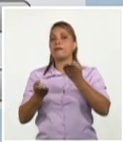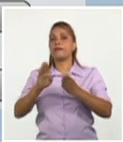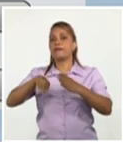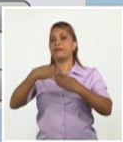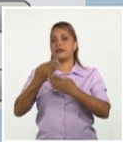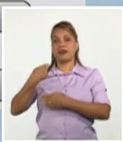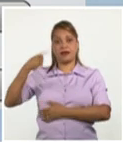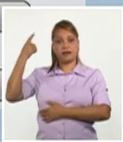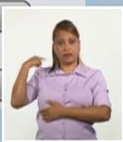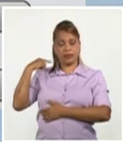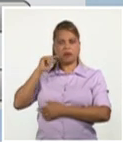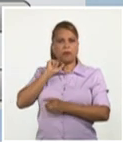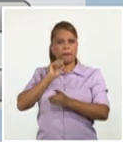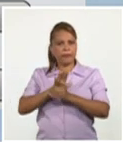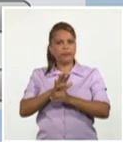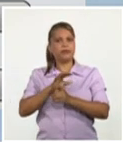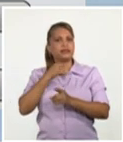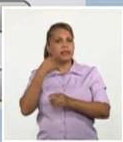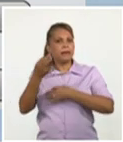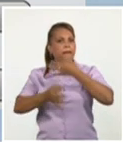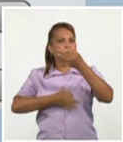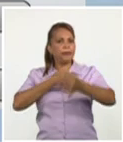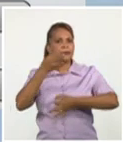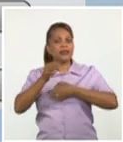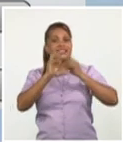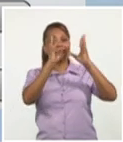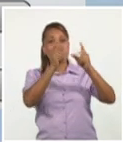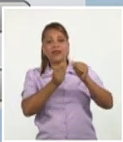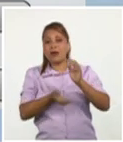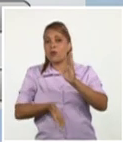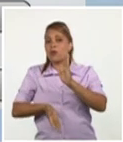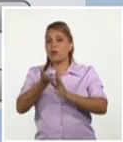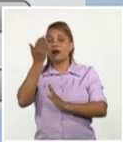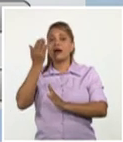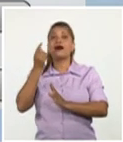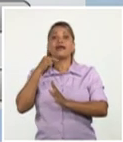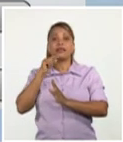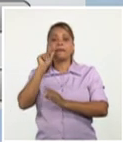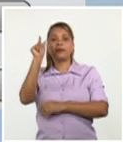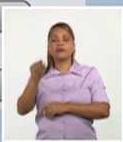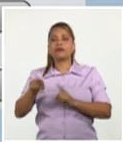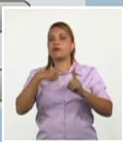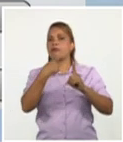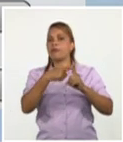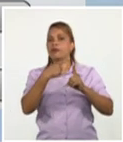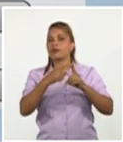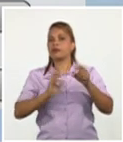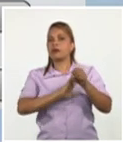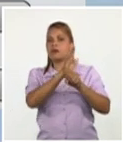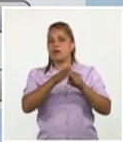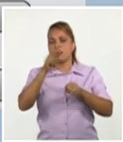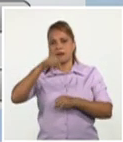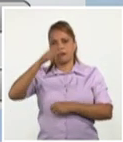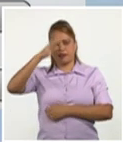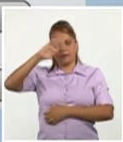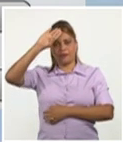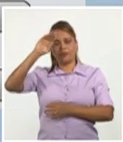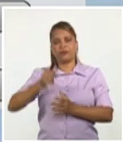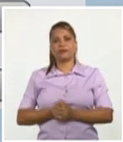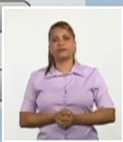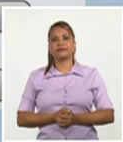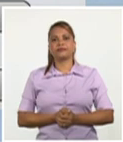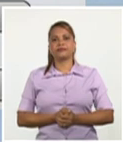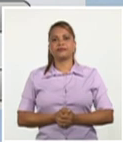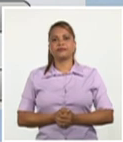dije inicialmente, es la cifra más alta de personas con COVID diagnosticadas en Cuba. Con